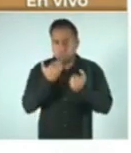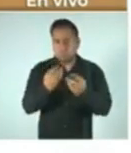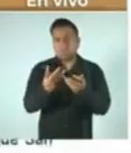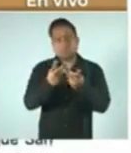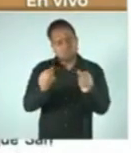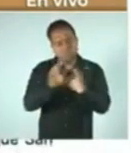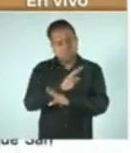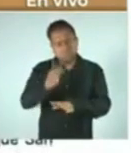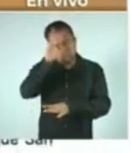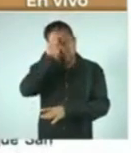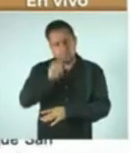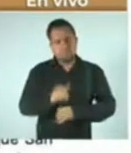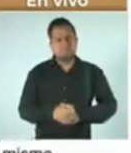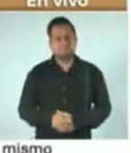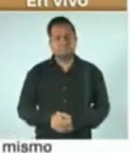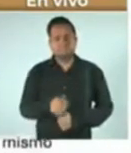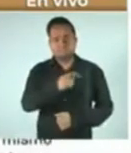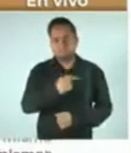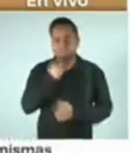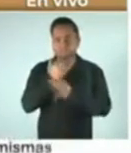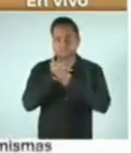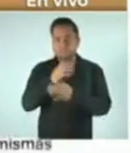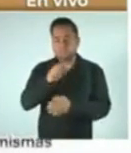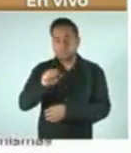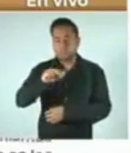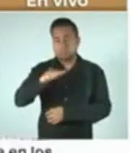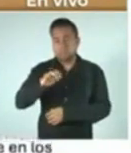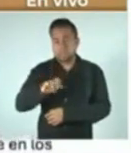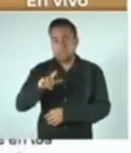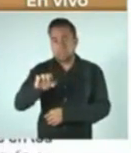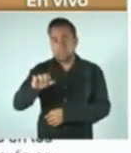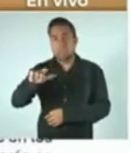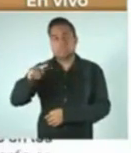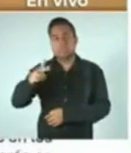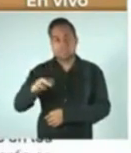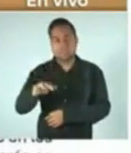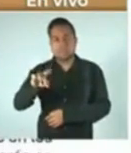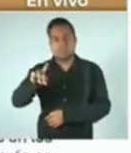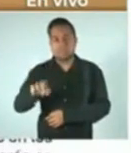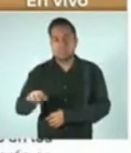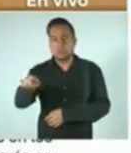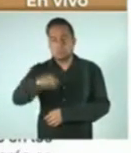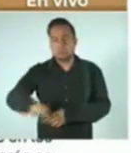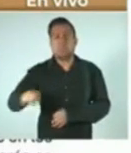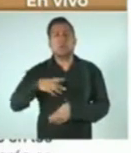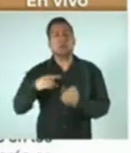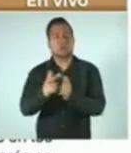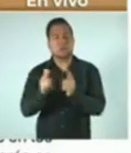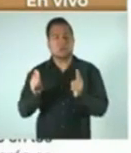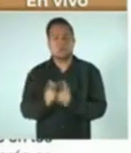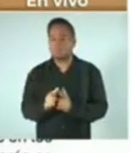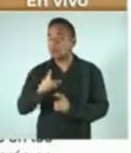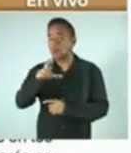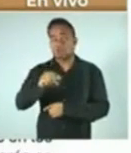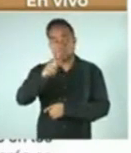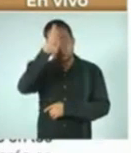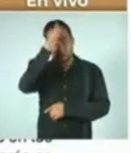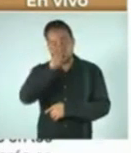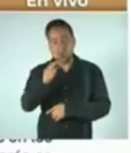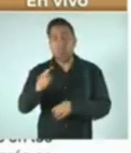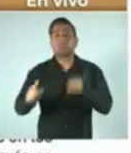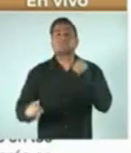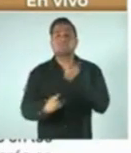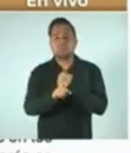solución. Manifiestan que en San Miguel el Grande hay un grupo que se opone y que tiene